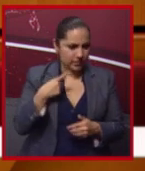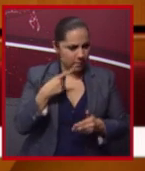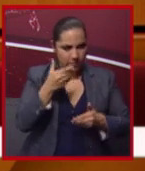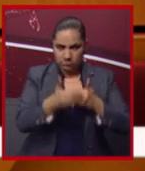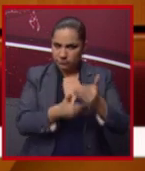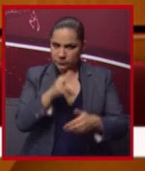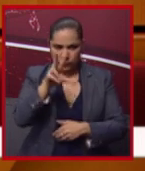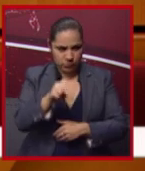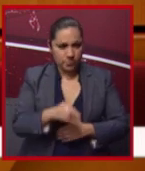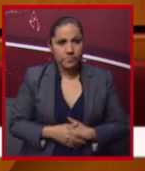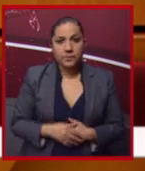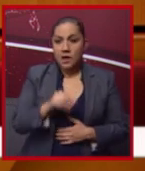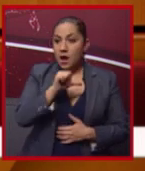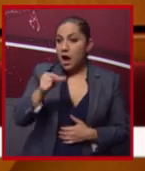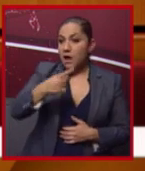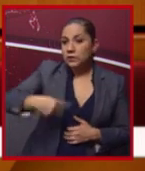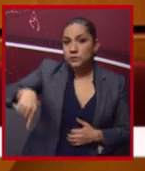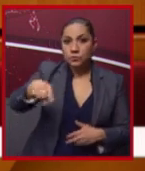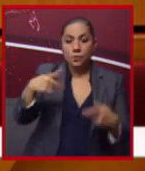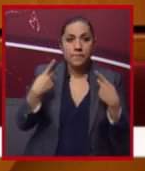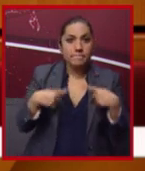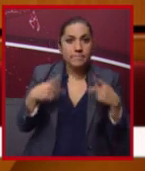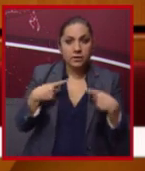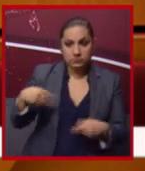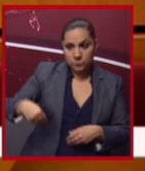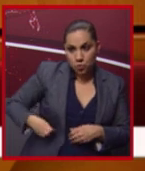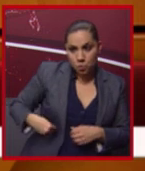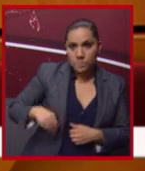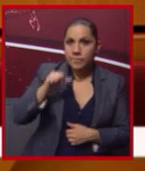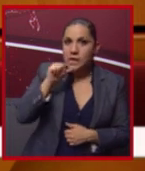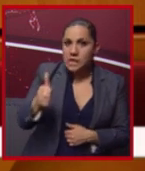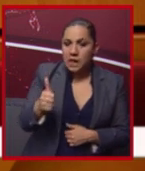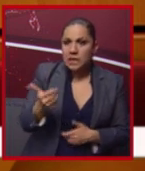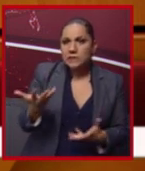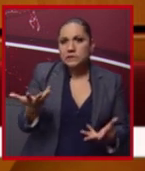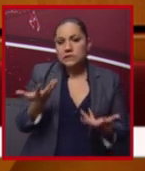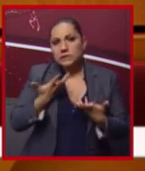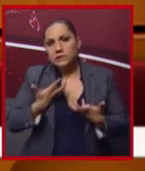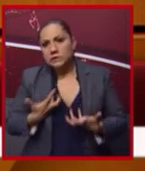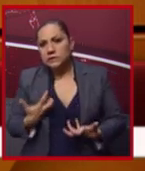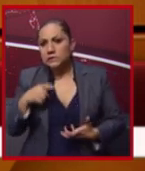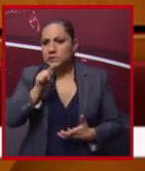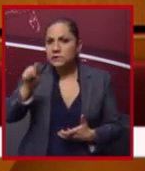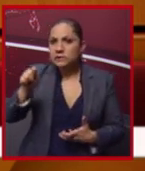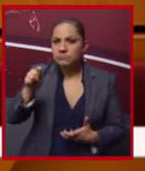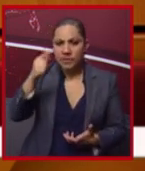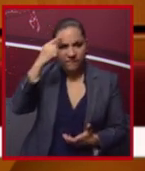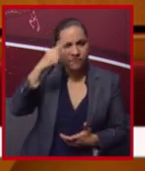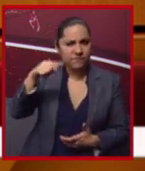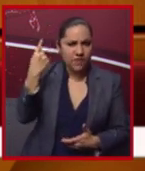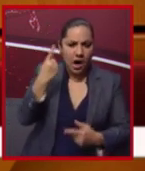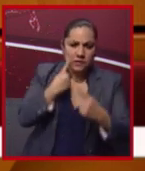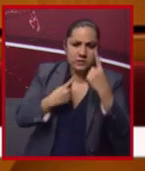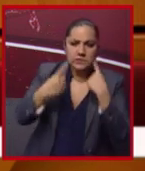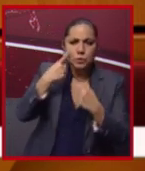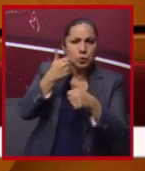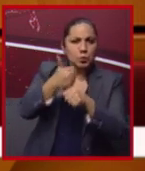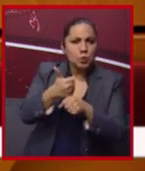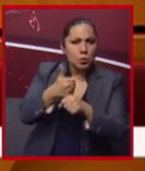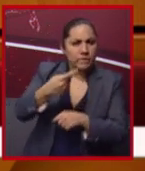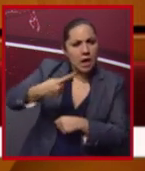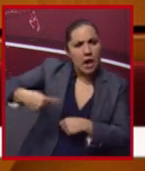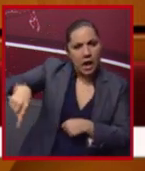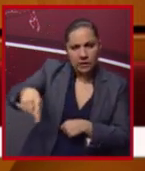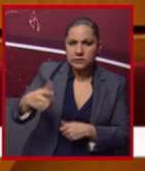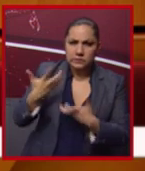los inocentes es fácil. Lo que nos define como individuos y sociedad es nuestra capacidad de